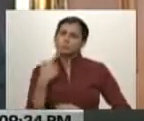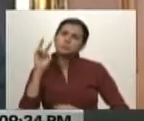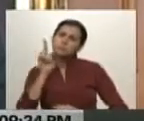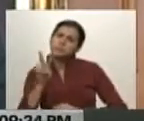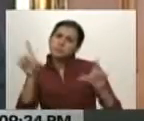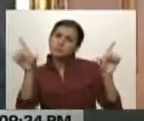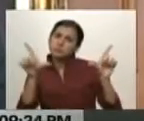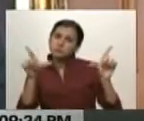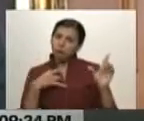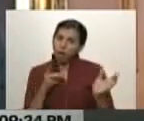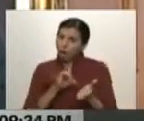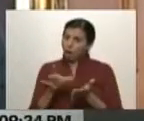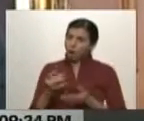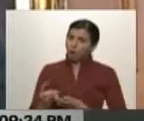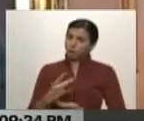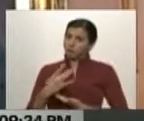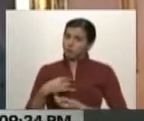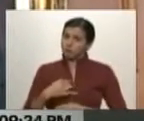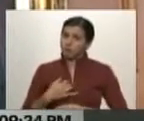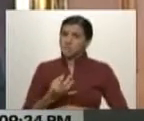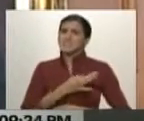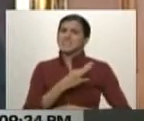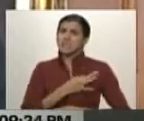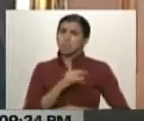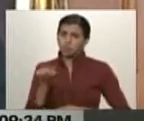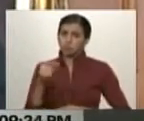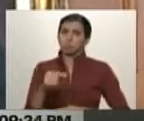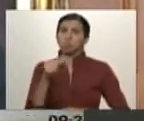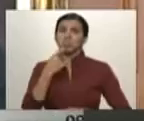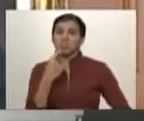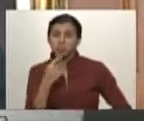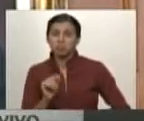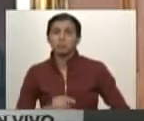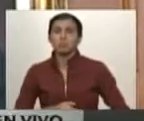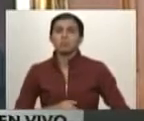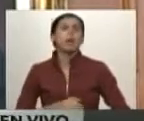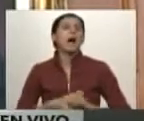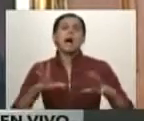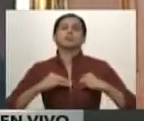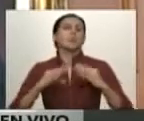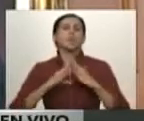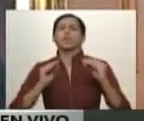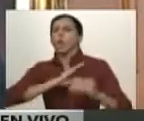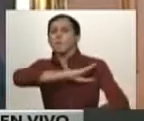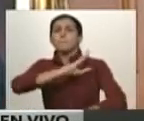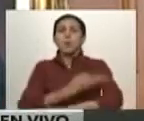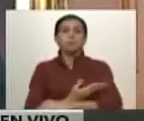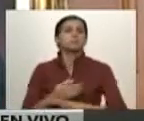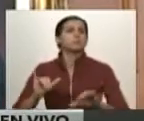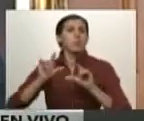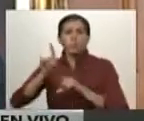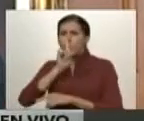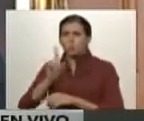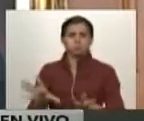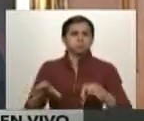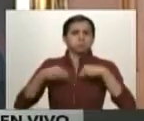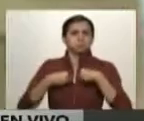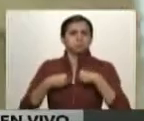que estaba destituido por un señor llamado pedro carmona que él asumía todo el poder de la república ese la verdad